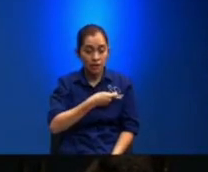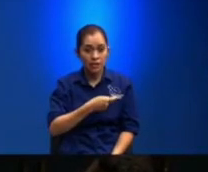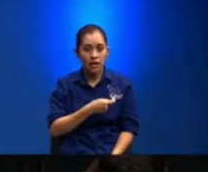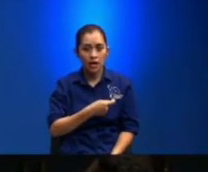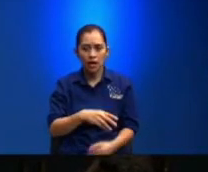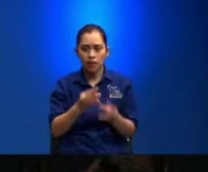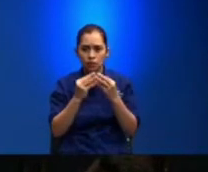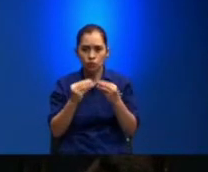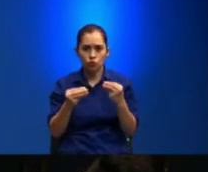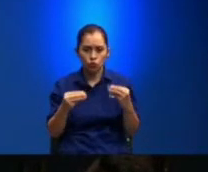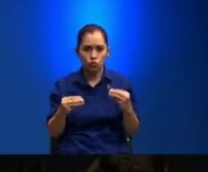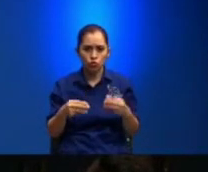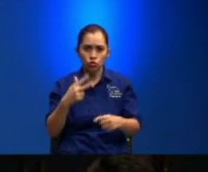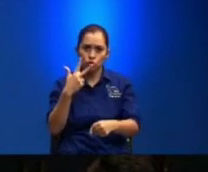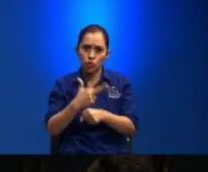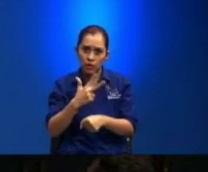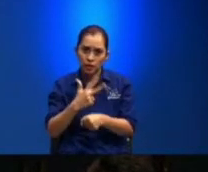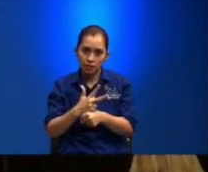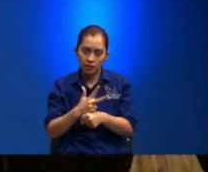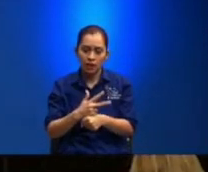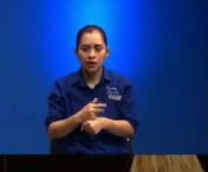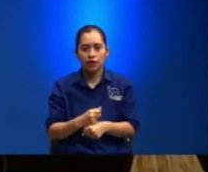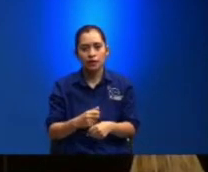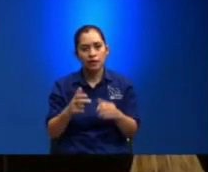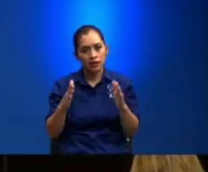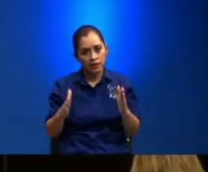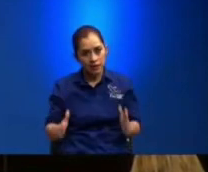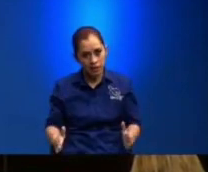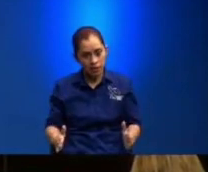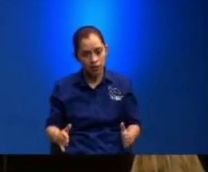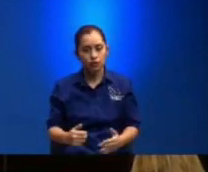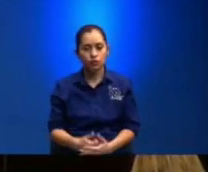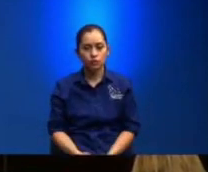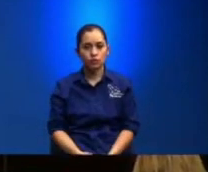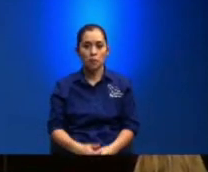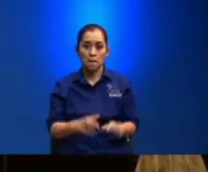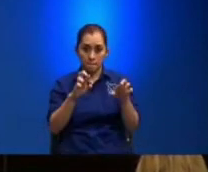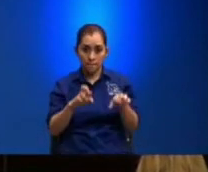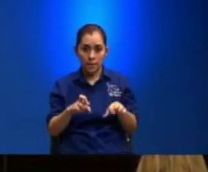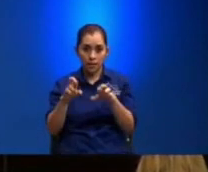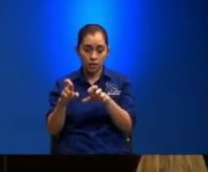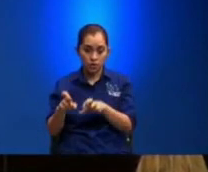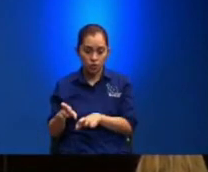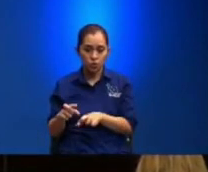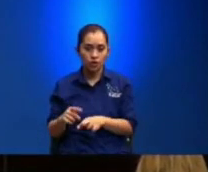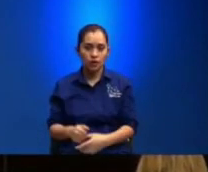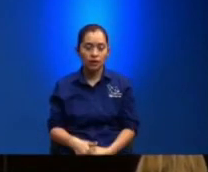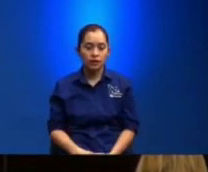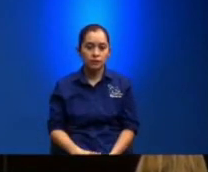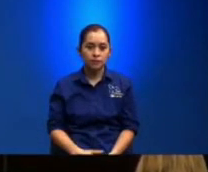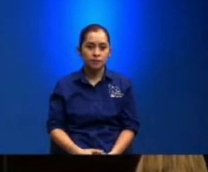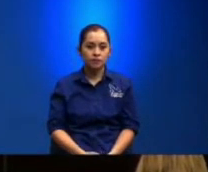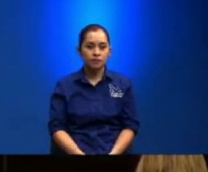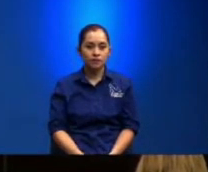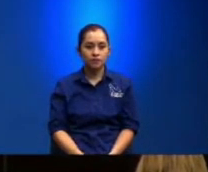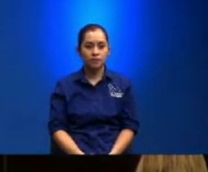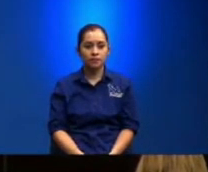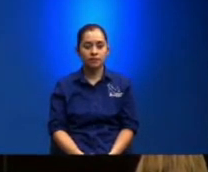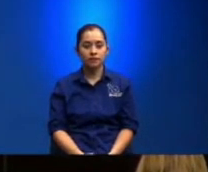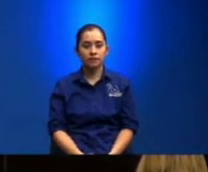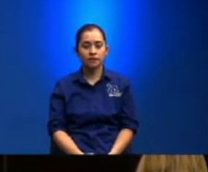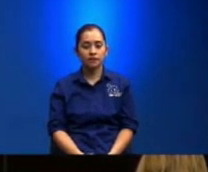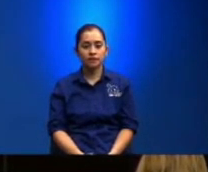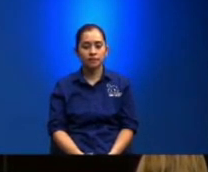porque no necesitaban visas ni tenían que pagar coyote pues sí para el único del trabajo de los estados unidos